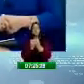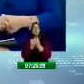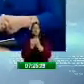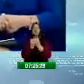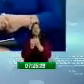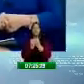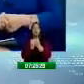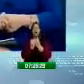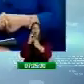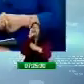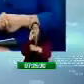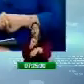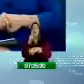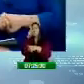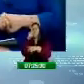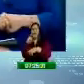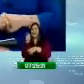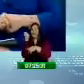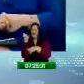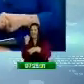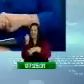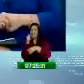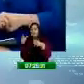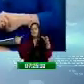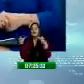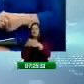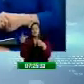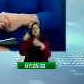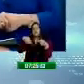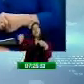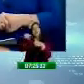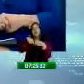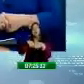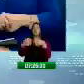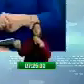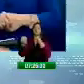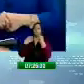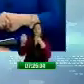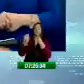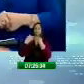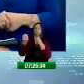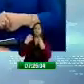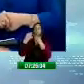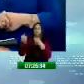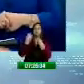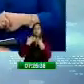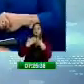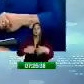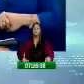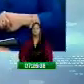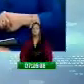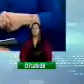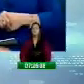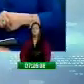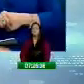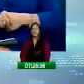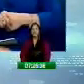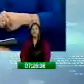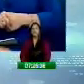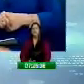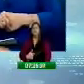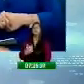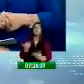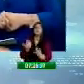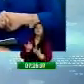Salud de todos aquellos tratamientos que están siendo verificados primero para poder